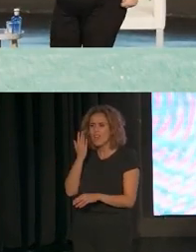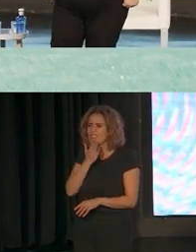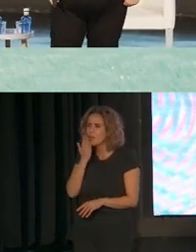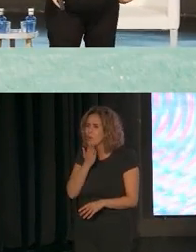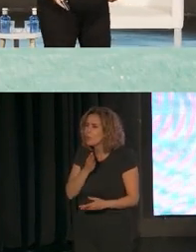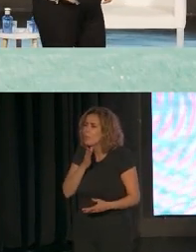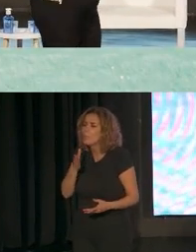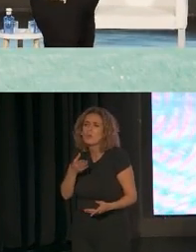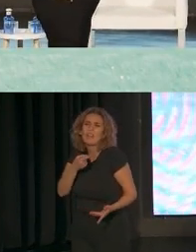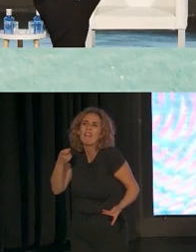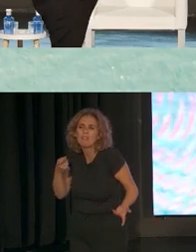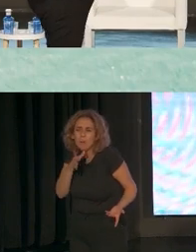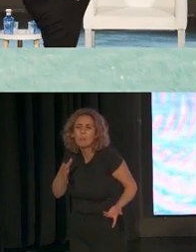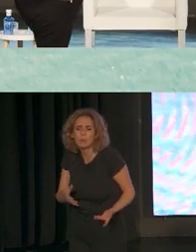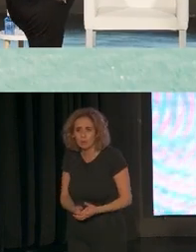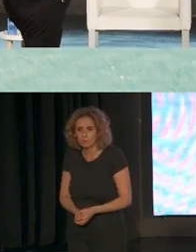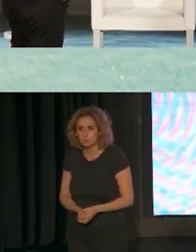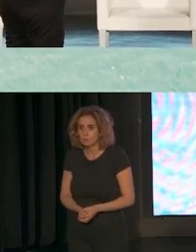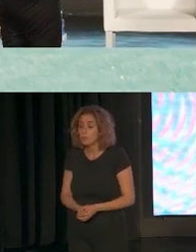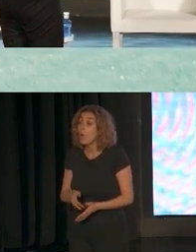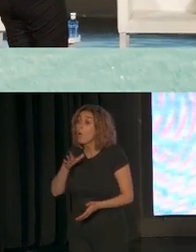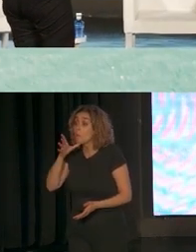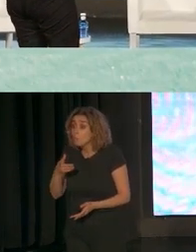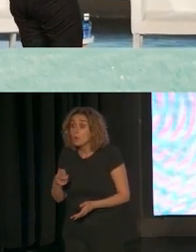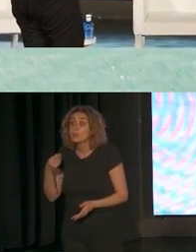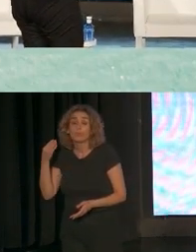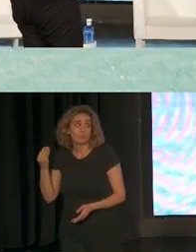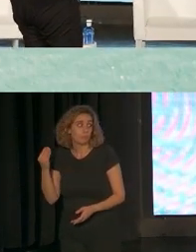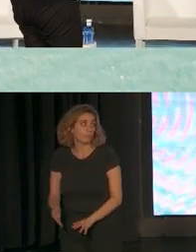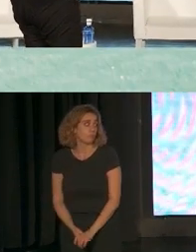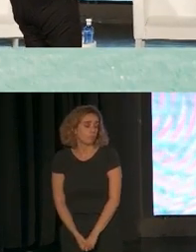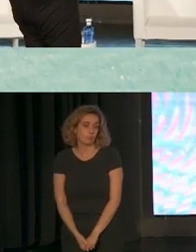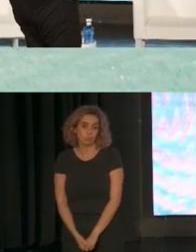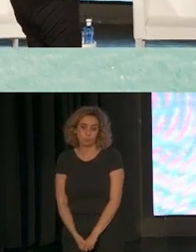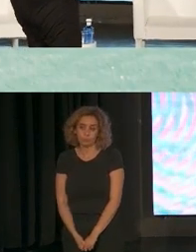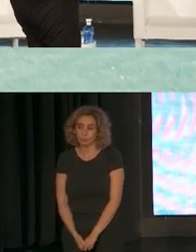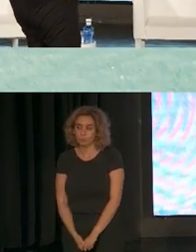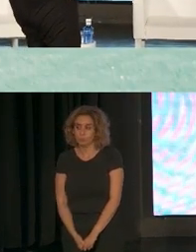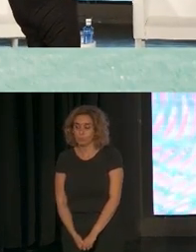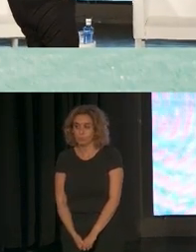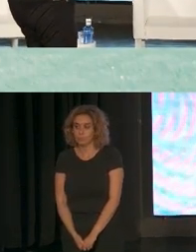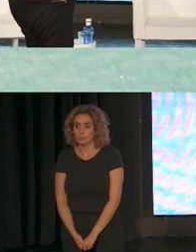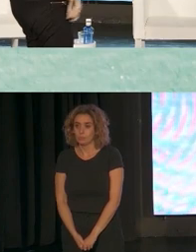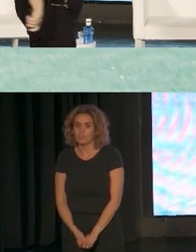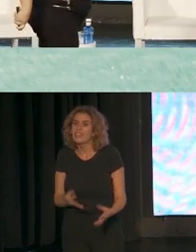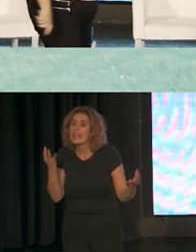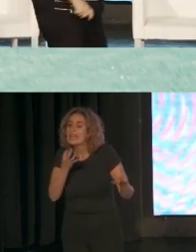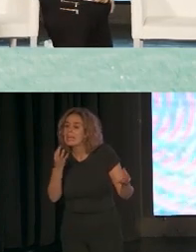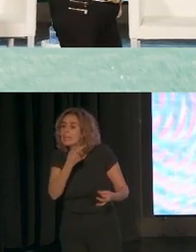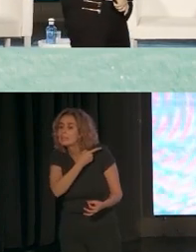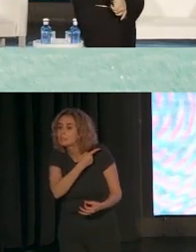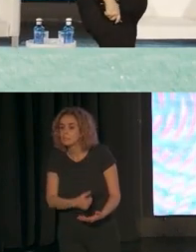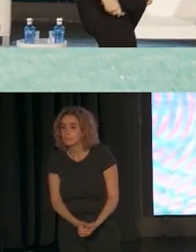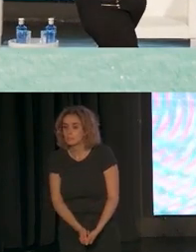Por qué fue Pues justo por esto que tengo aquí qu es